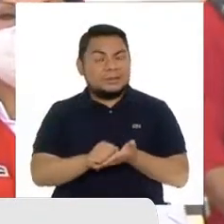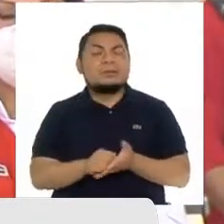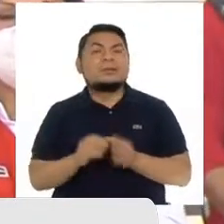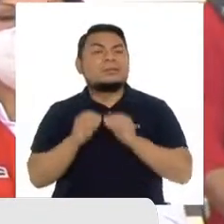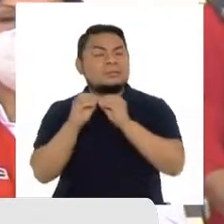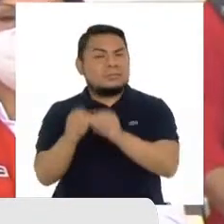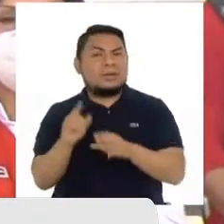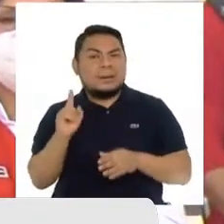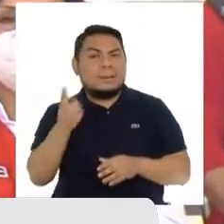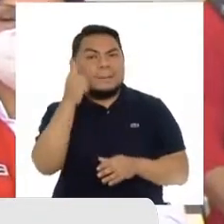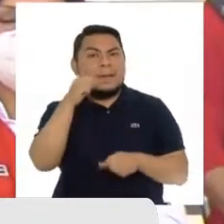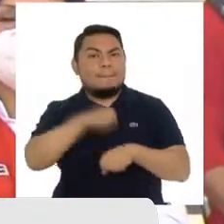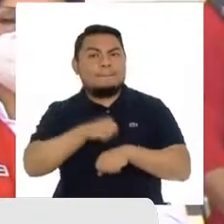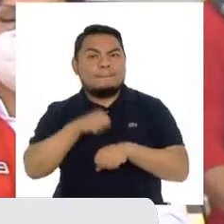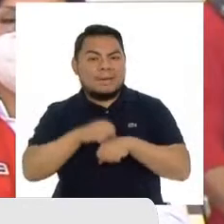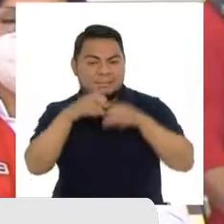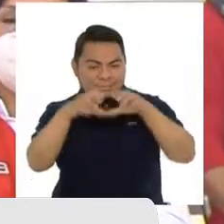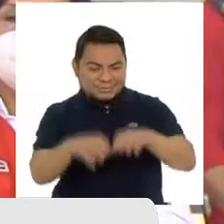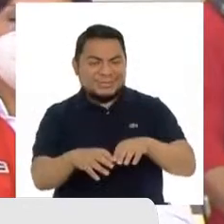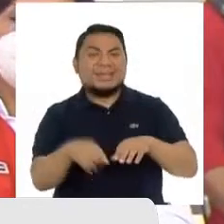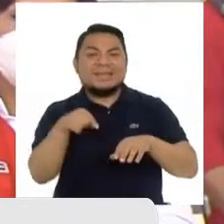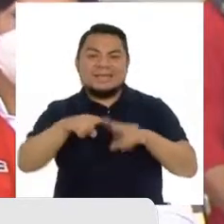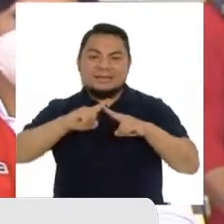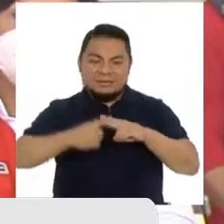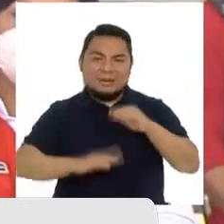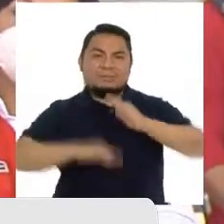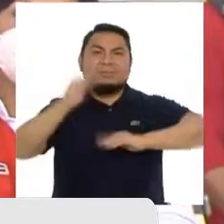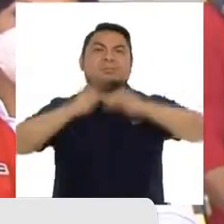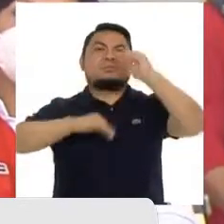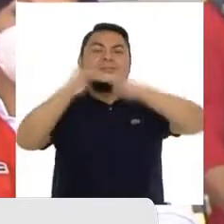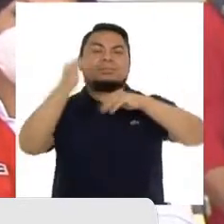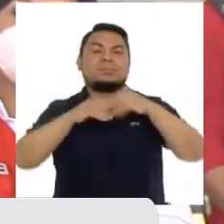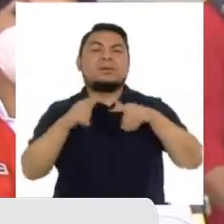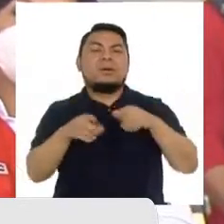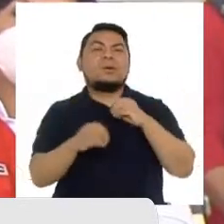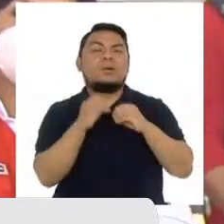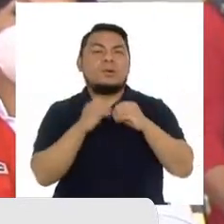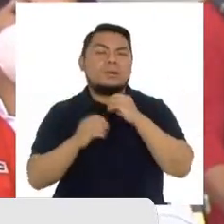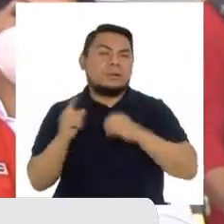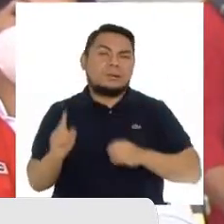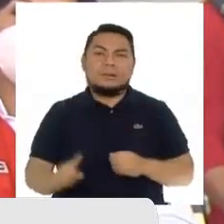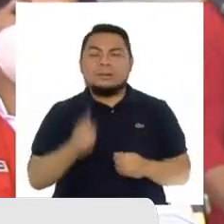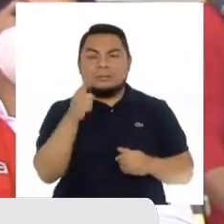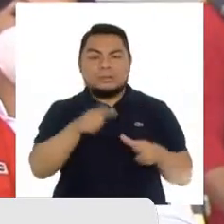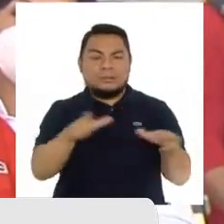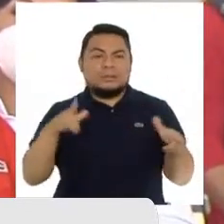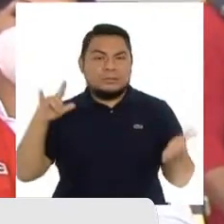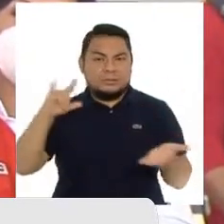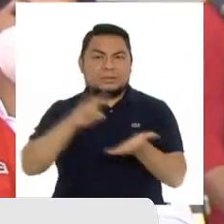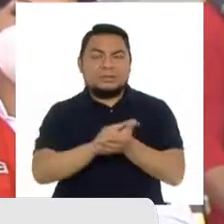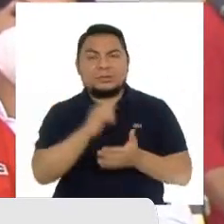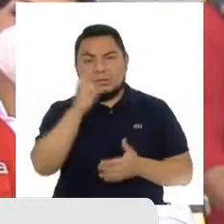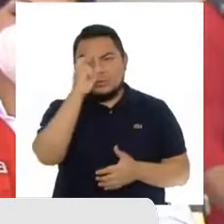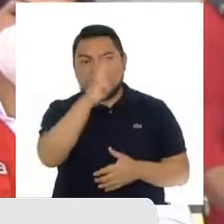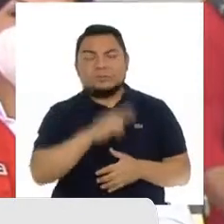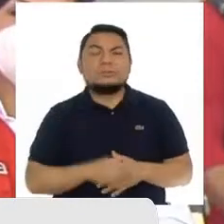colocará la primera piedra y comenzará la construcción de las obras principales del terminal